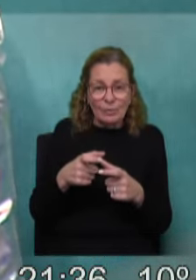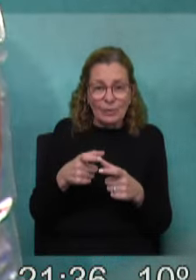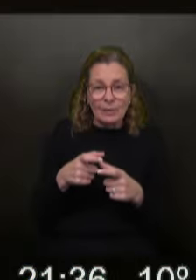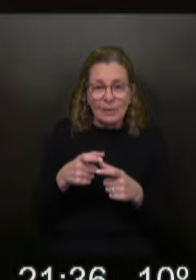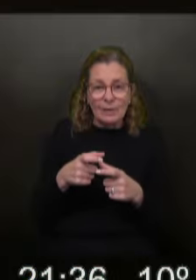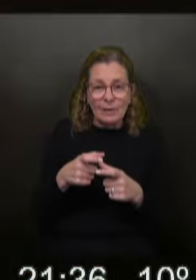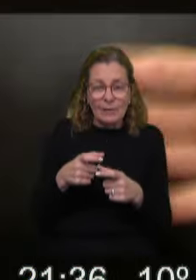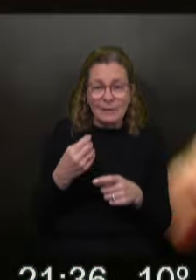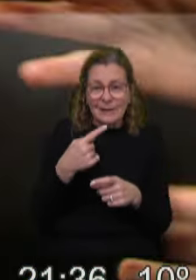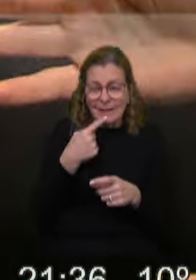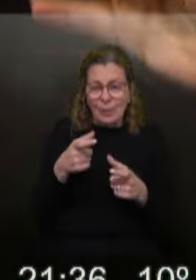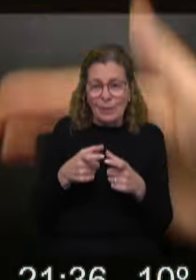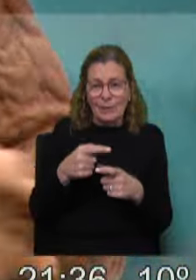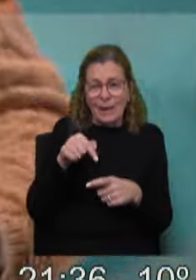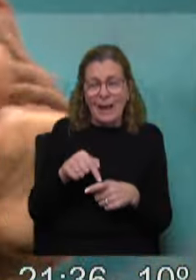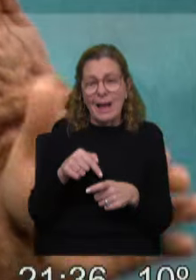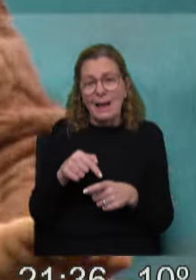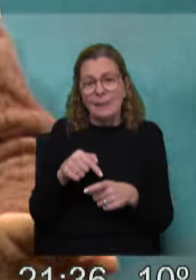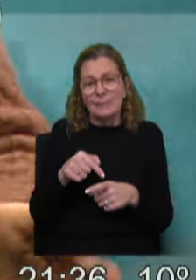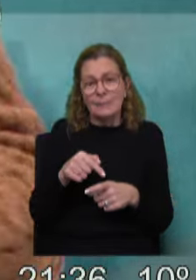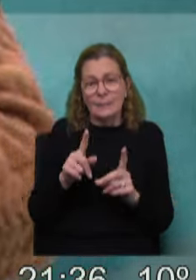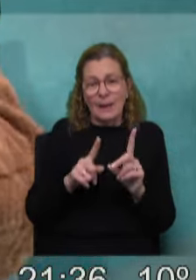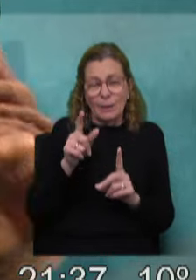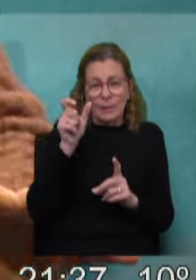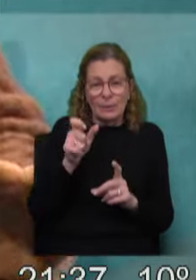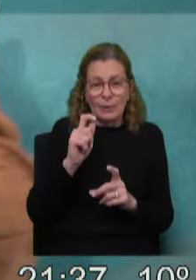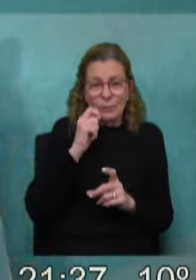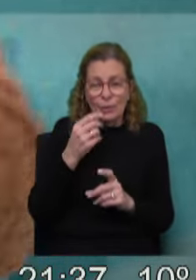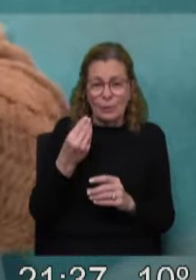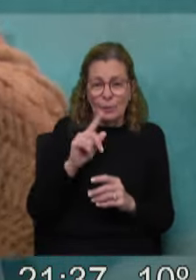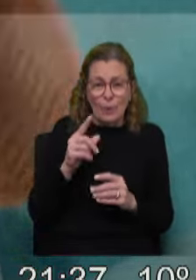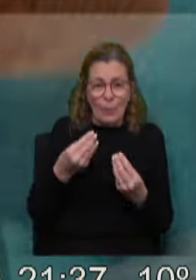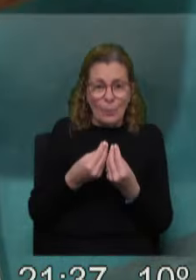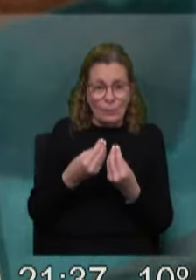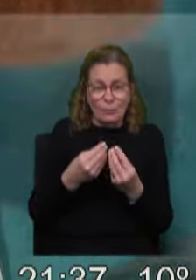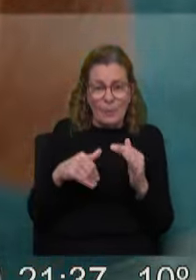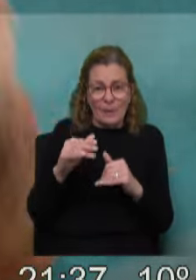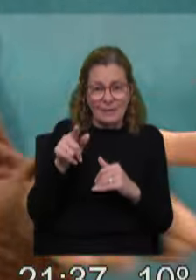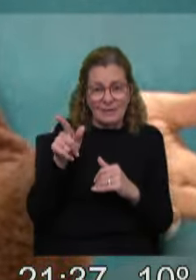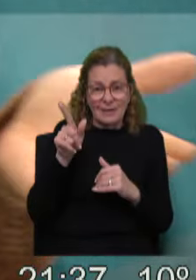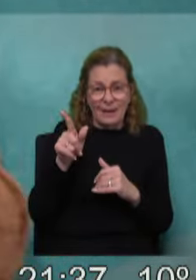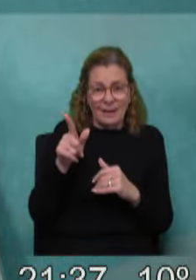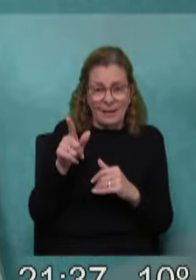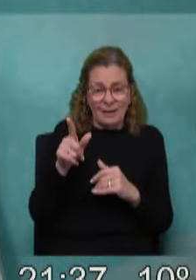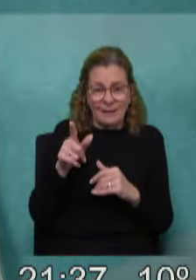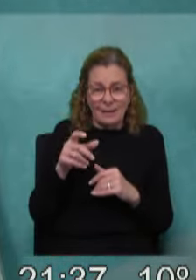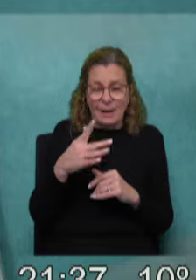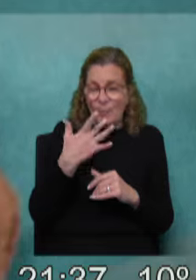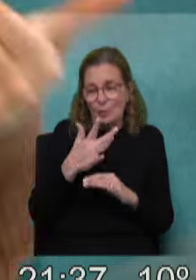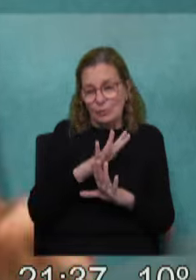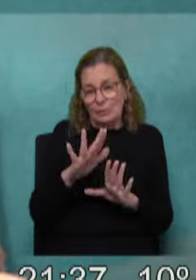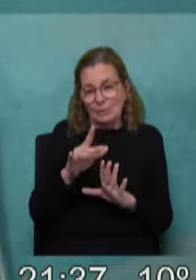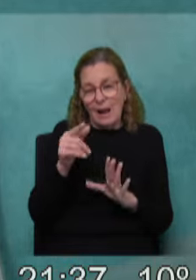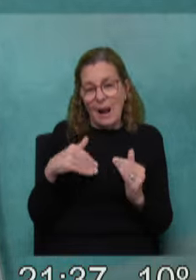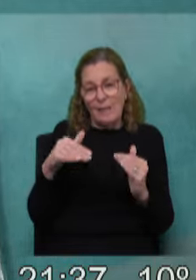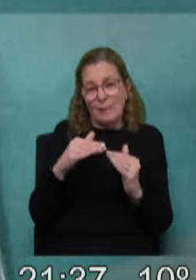Plácido Domingo, un disco que acá salió, alguna gente se copó, pero no pasó mucho más. el loco, o sea, tremendo, tremendo. Y